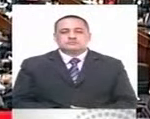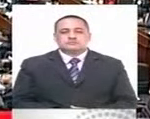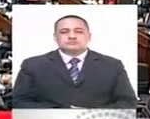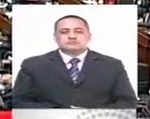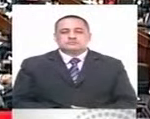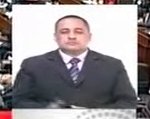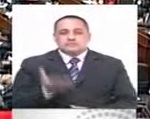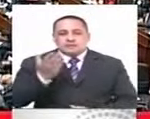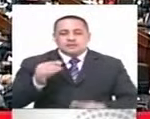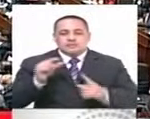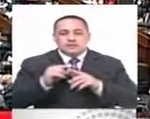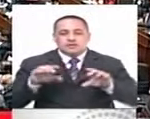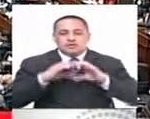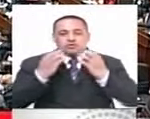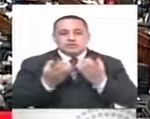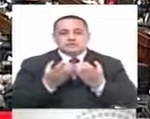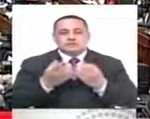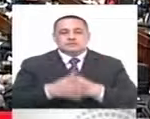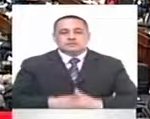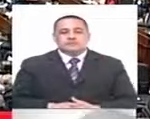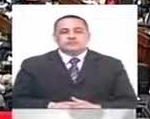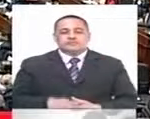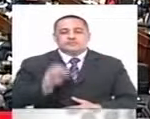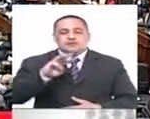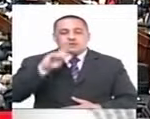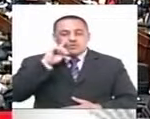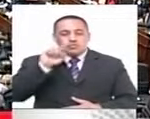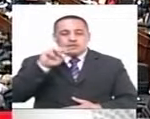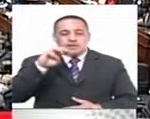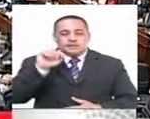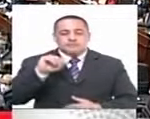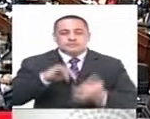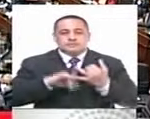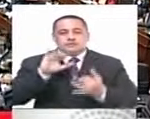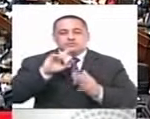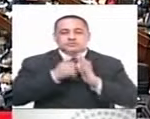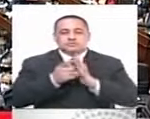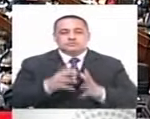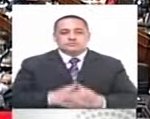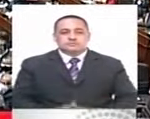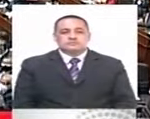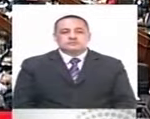Tiene la palabra el congresista José Williams por 5 minutos.